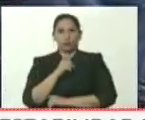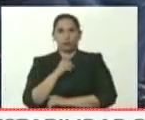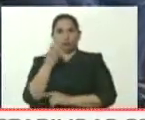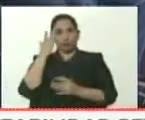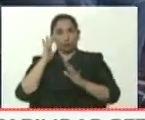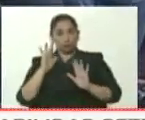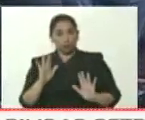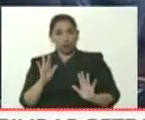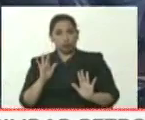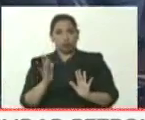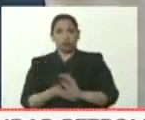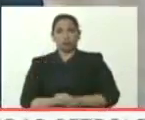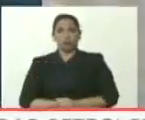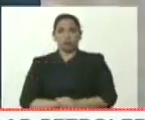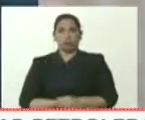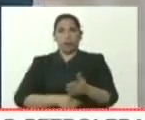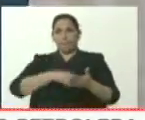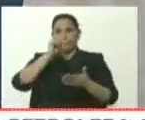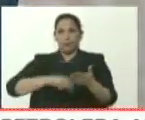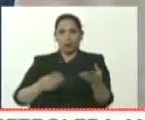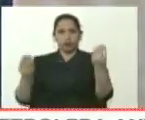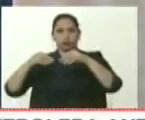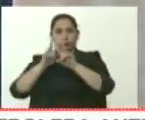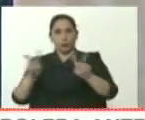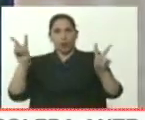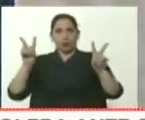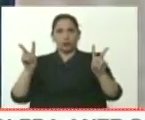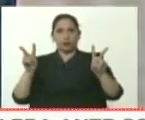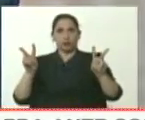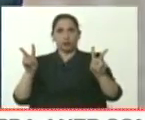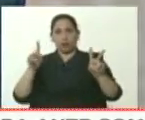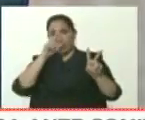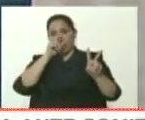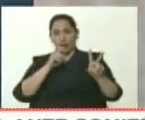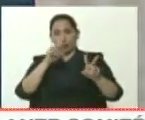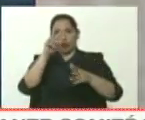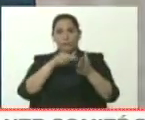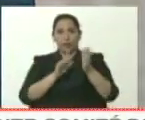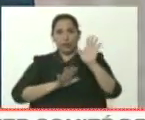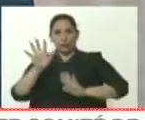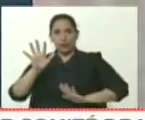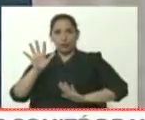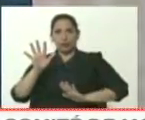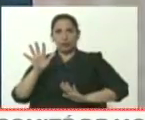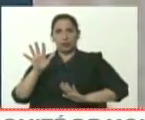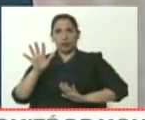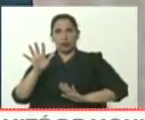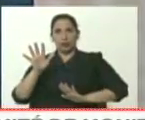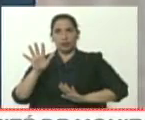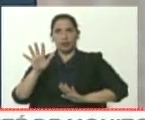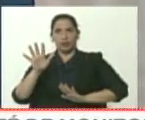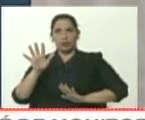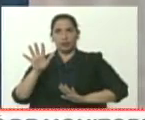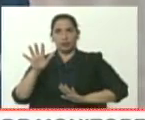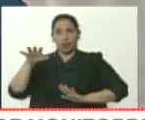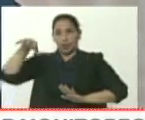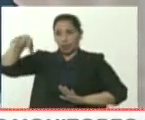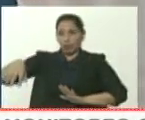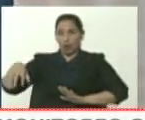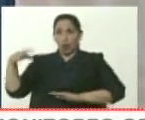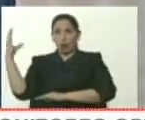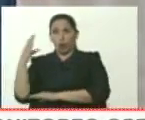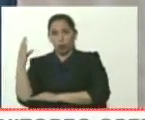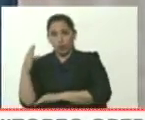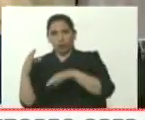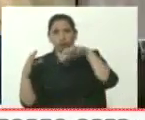hubiese sido posible la firma de los acuerdos de paz del año 2015 entre el Estado colombiano y